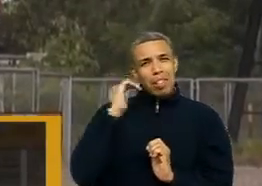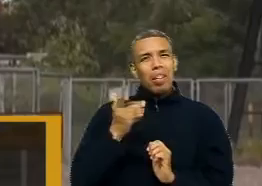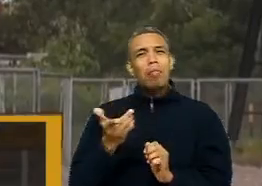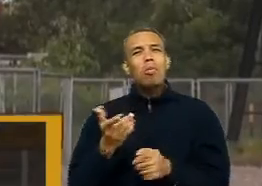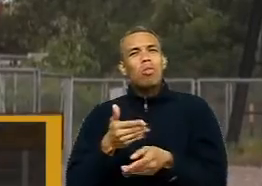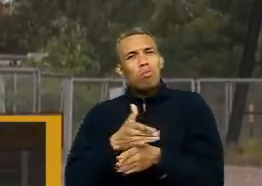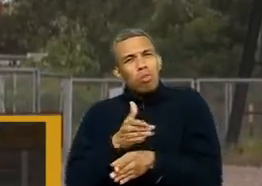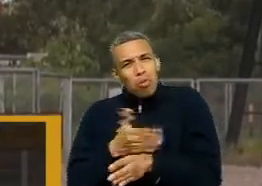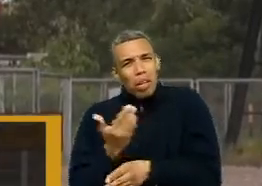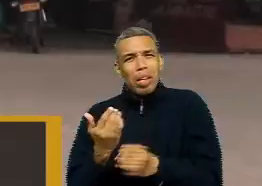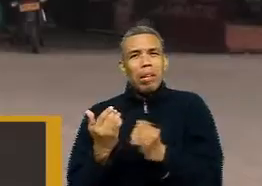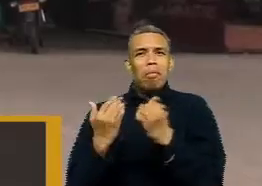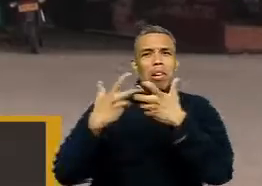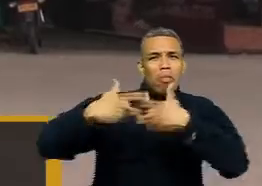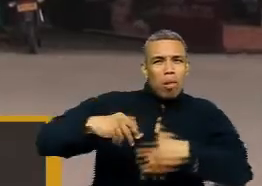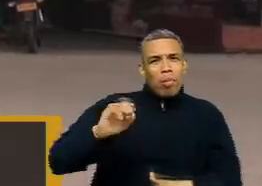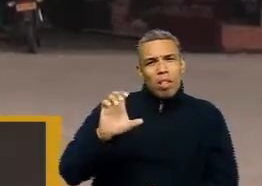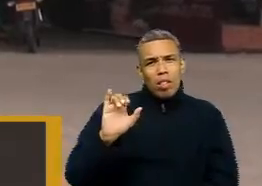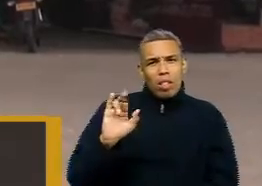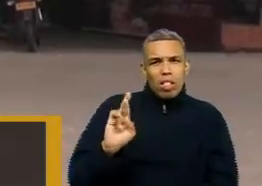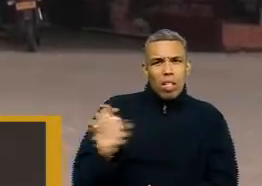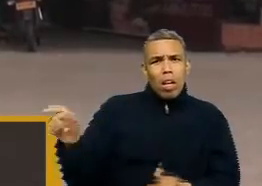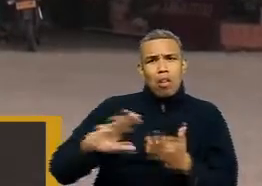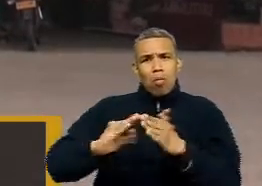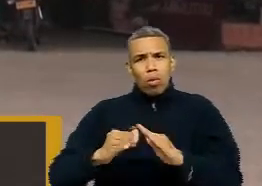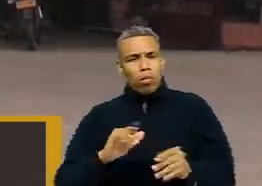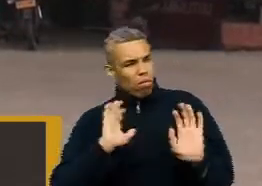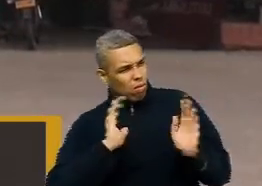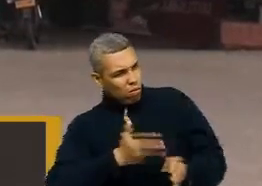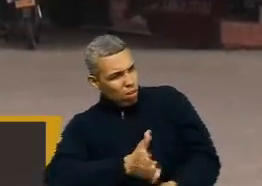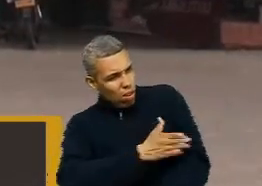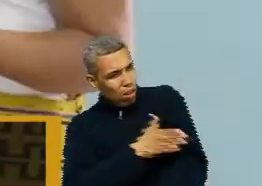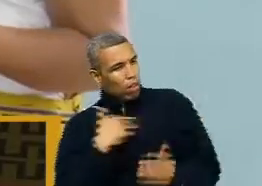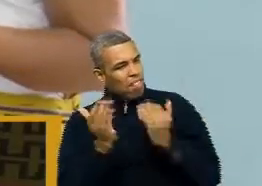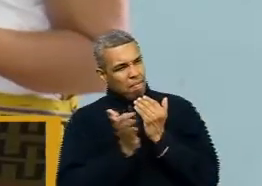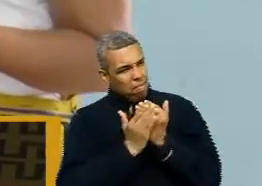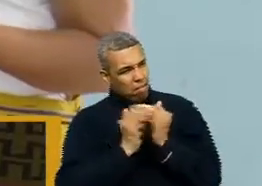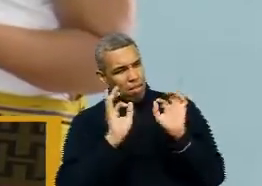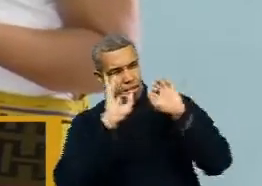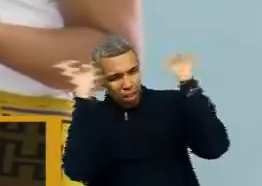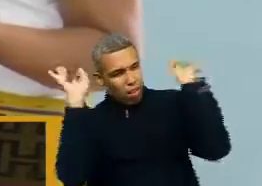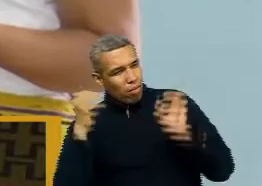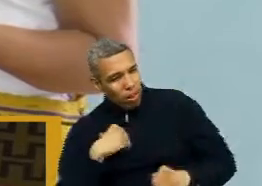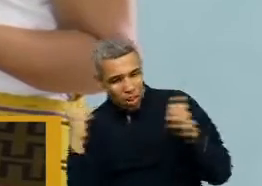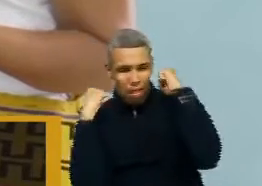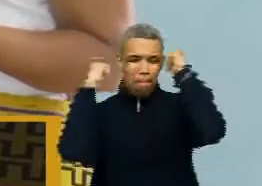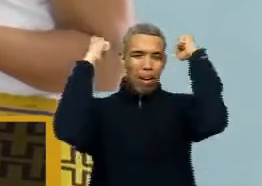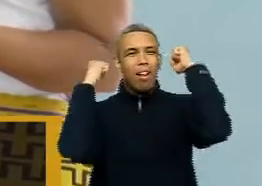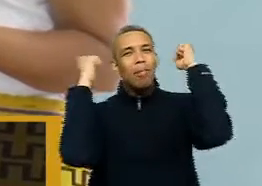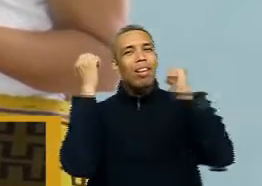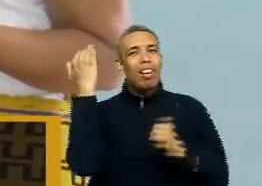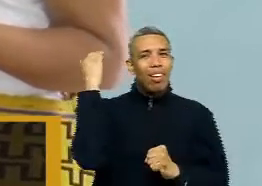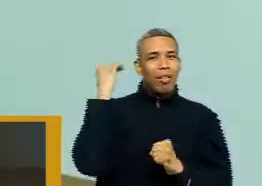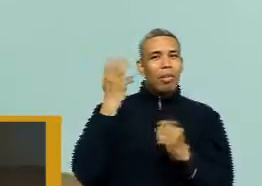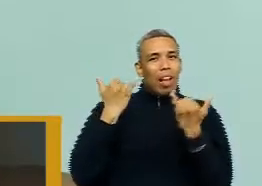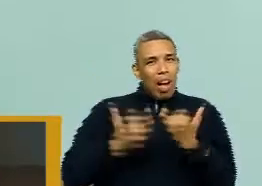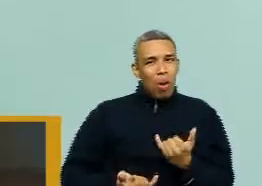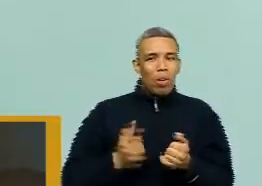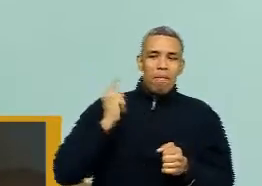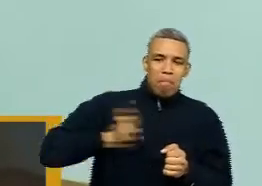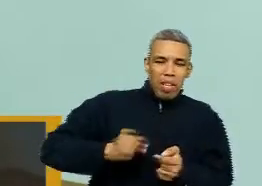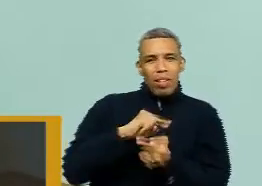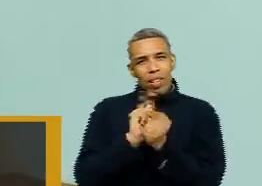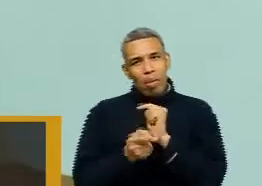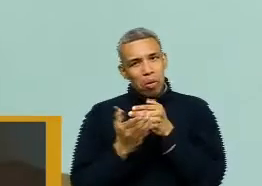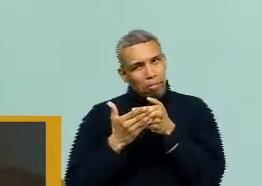no hay garantías para este tipo de reuniones, pero la comunidad asegura lo contrario. Así lo expresa este dirigente comunal de Oponcito. La firma Tuscany vino